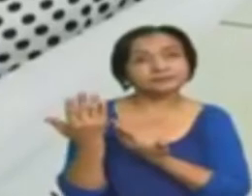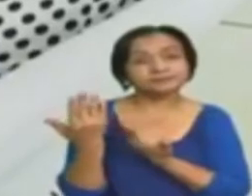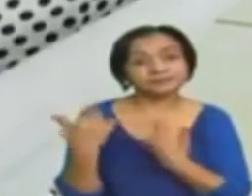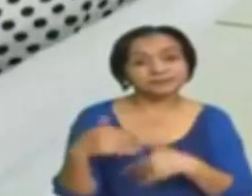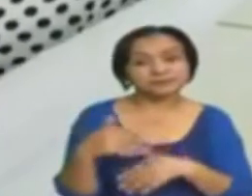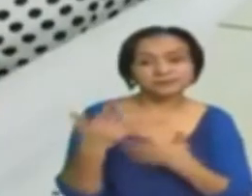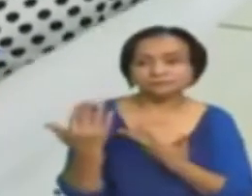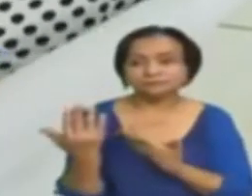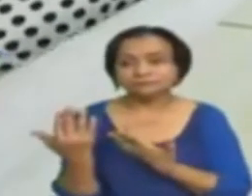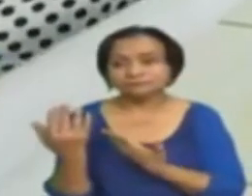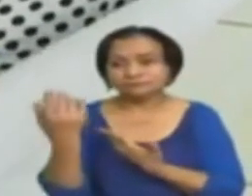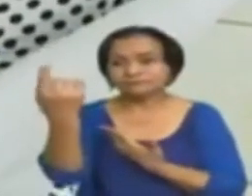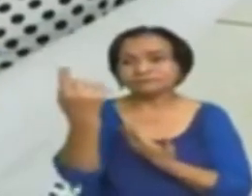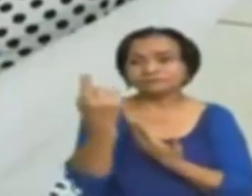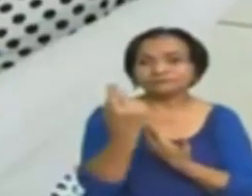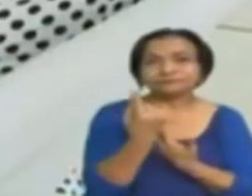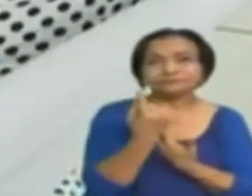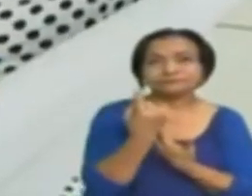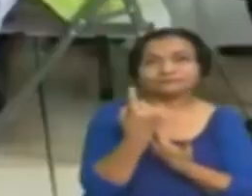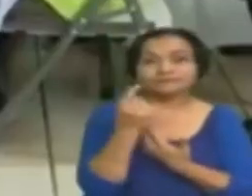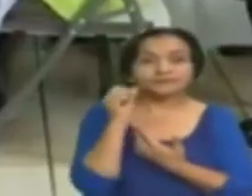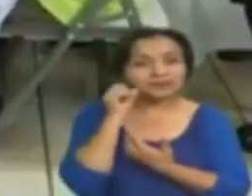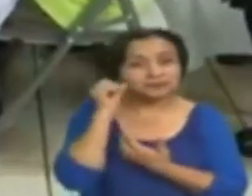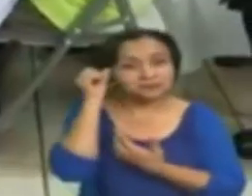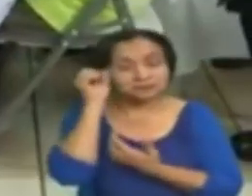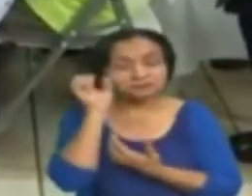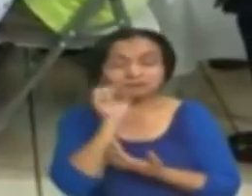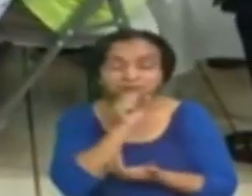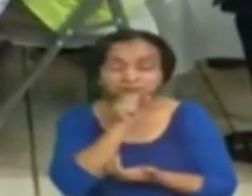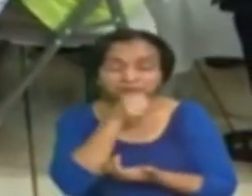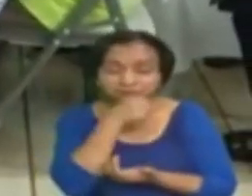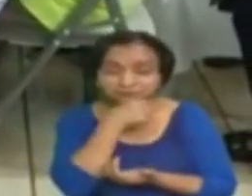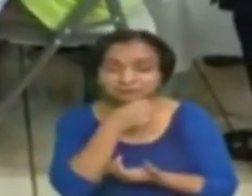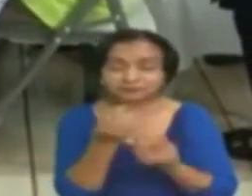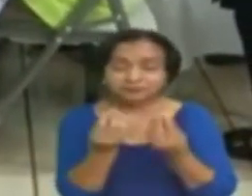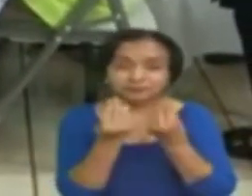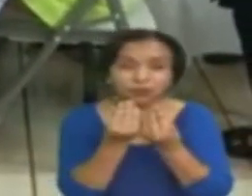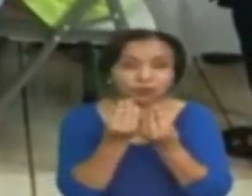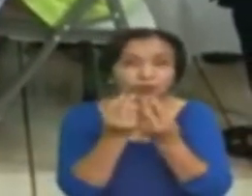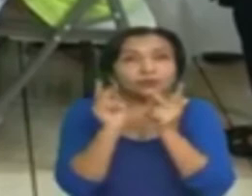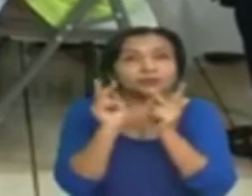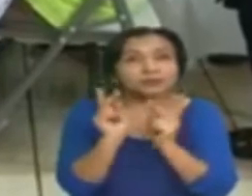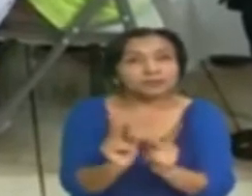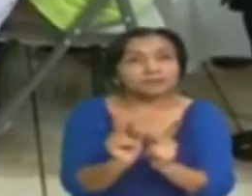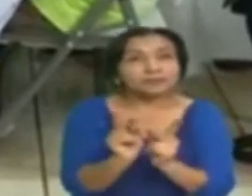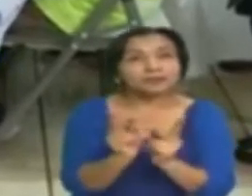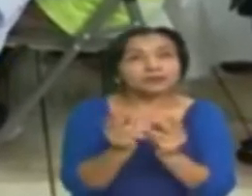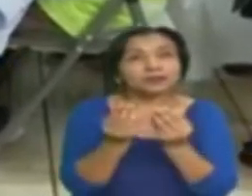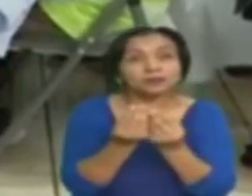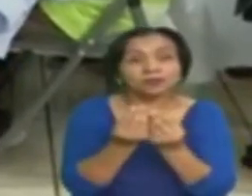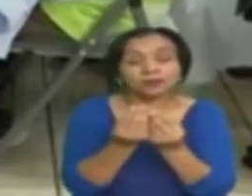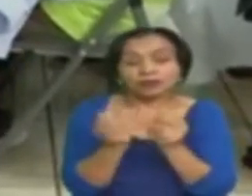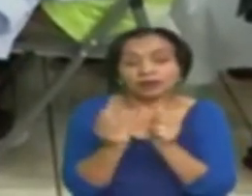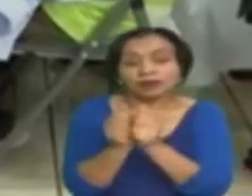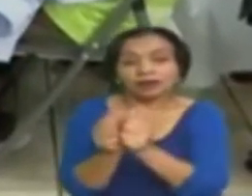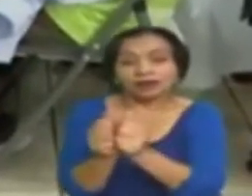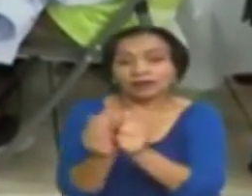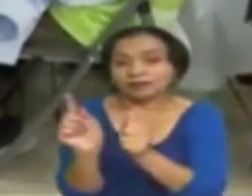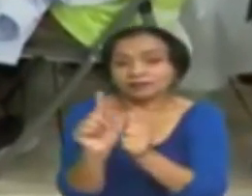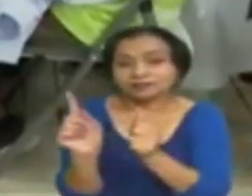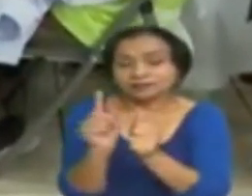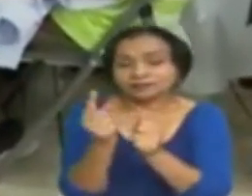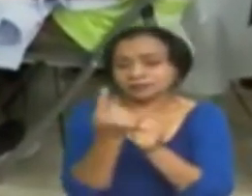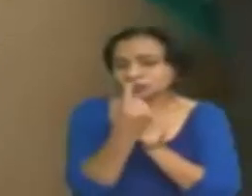diagnóstico. Así que es un protocolo que es muy fácil de implementar y que, como les digo, ya lo hemos entregado en más o menos